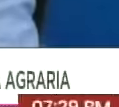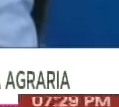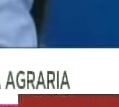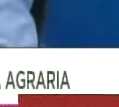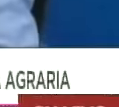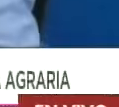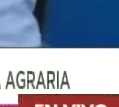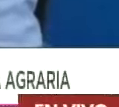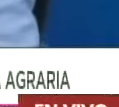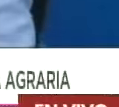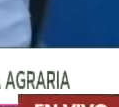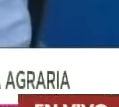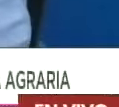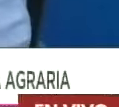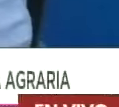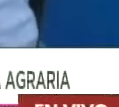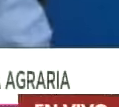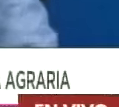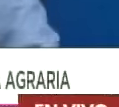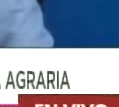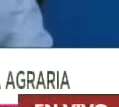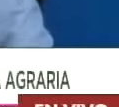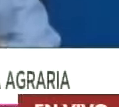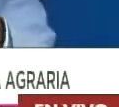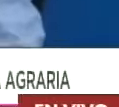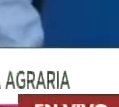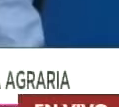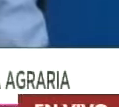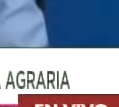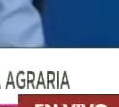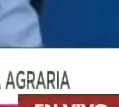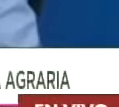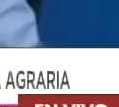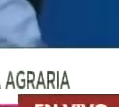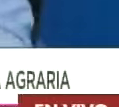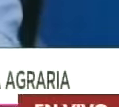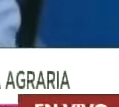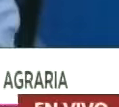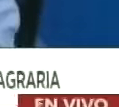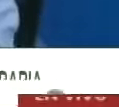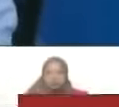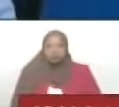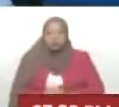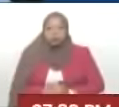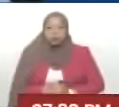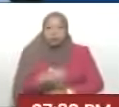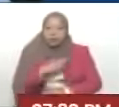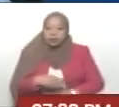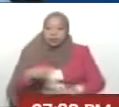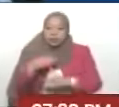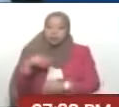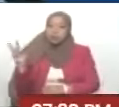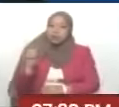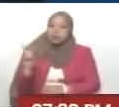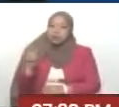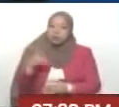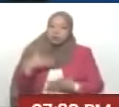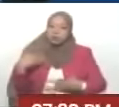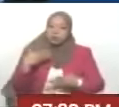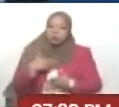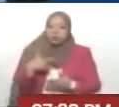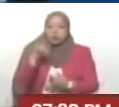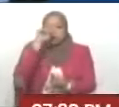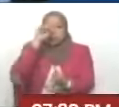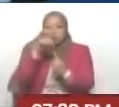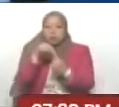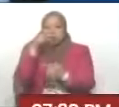vivienda. Es el cuarto consenso, la recuperación paulatina, progresiva del estado de bienestar social para llegar al punto que lo